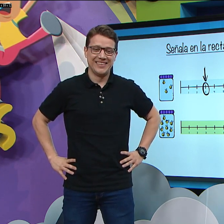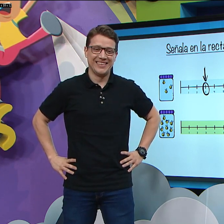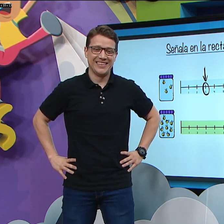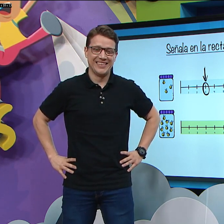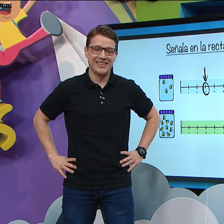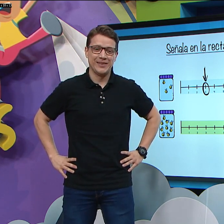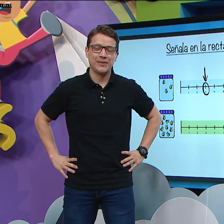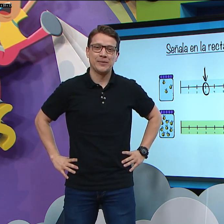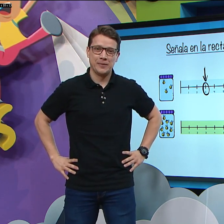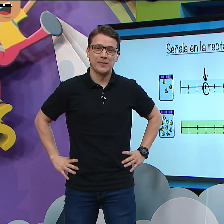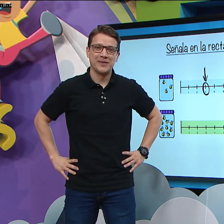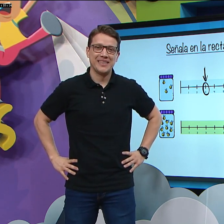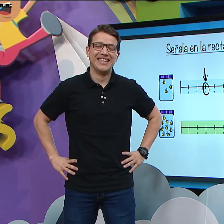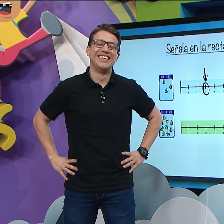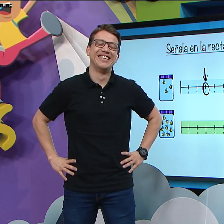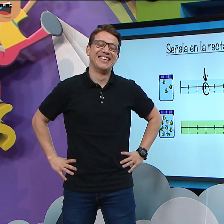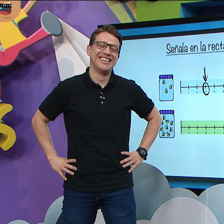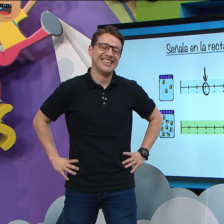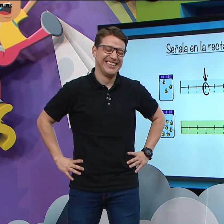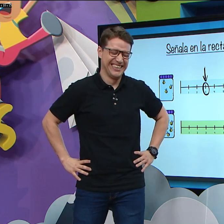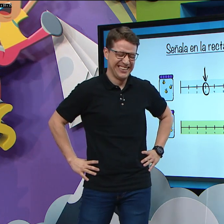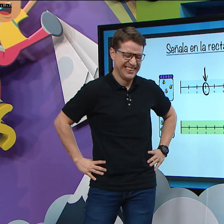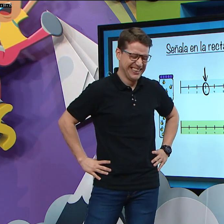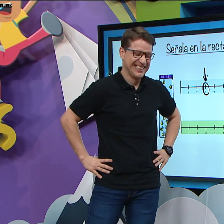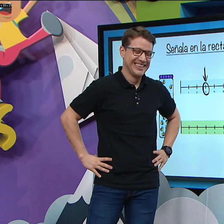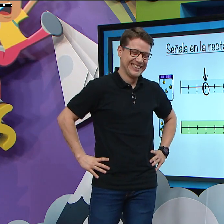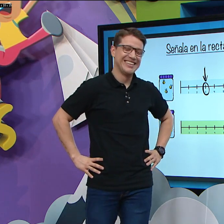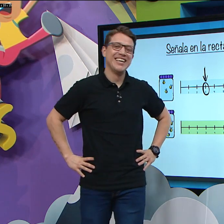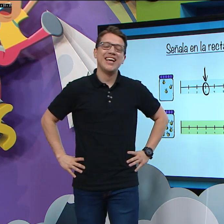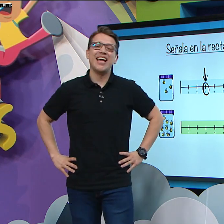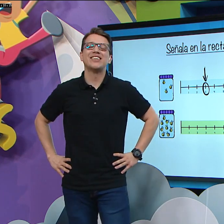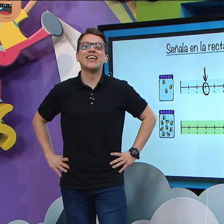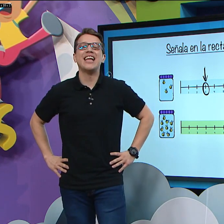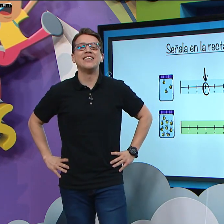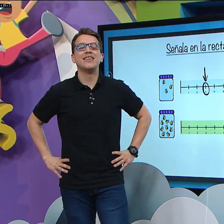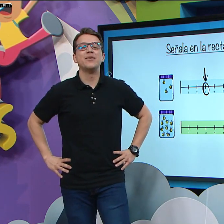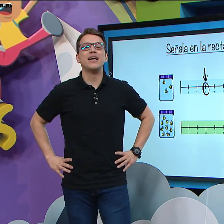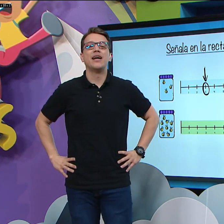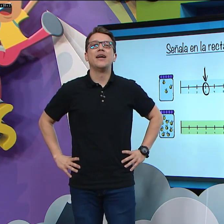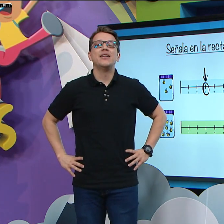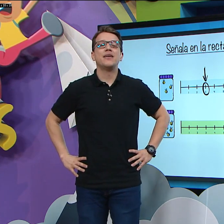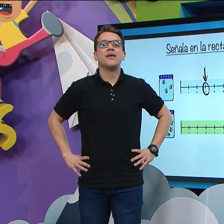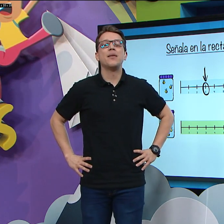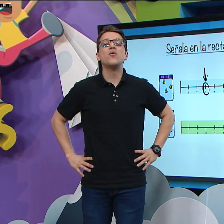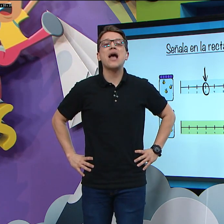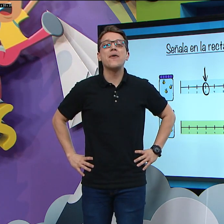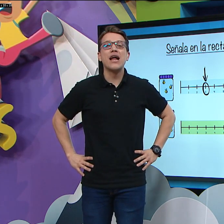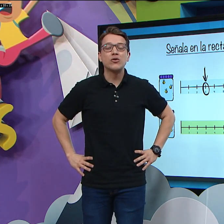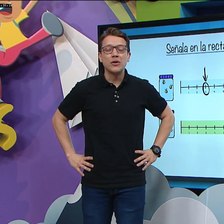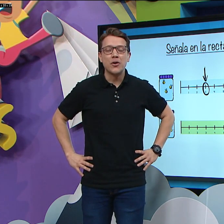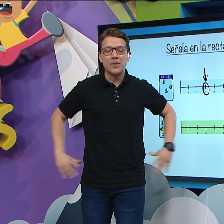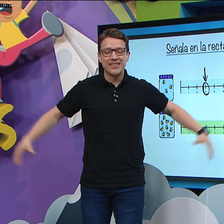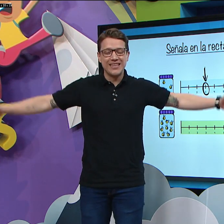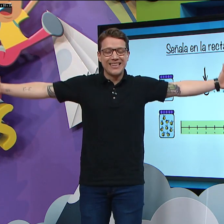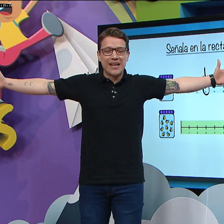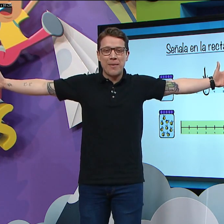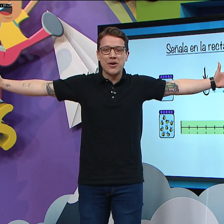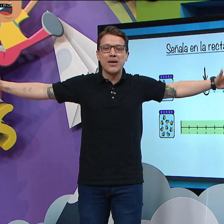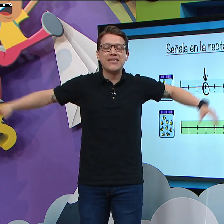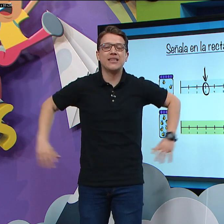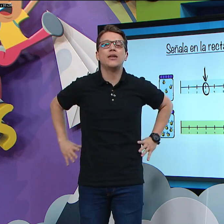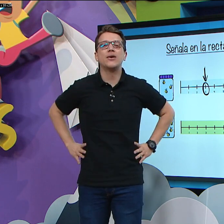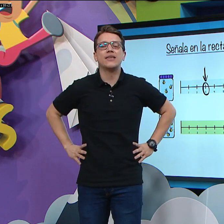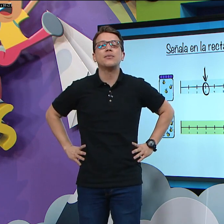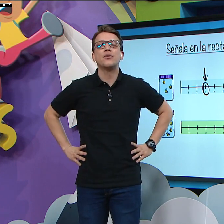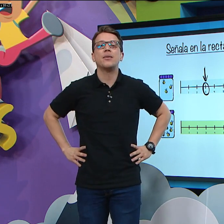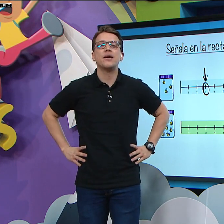mi tía que me consiente mucho y que es muy linda conmigo, Vale. Excelente, mira. Te mandamos un abrazo enorme así del tamaño